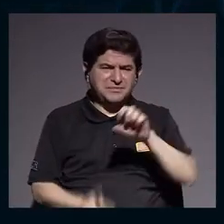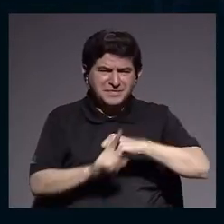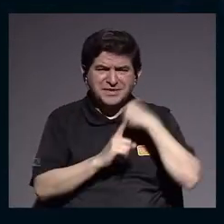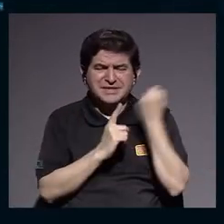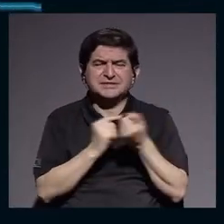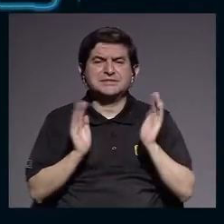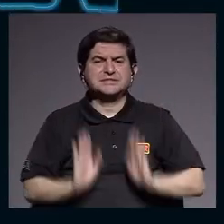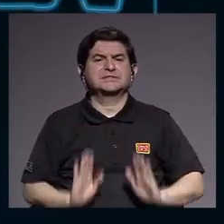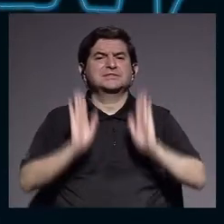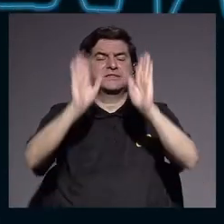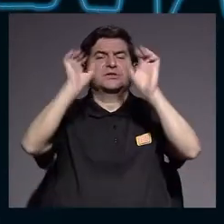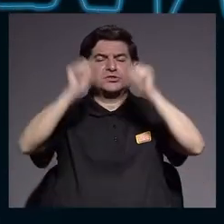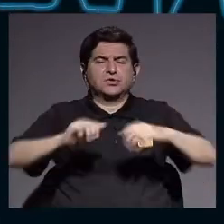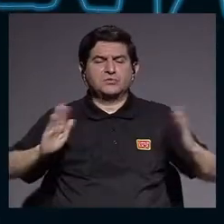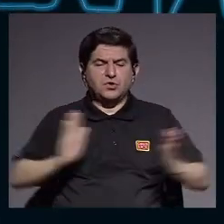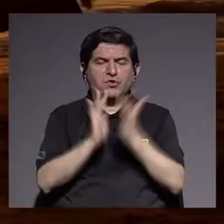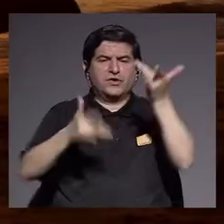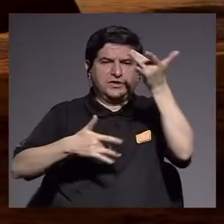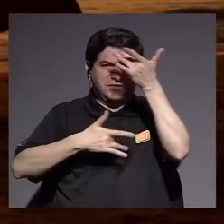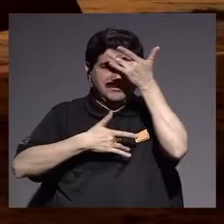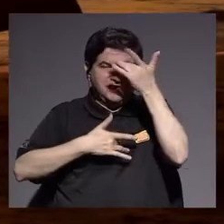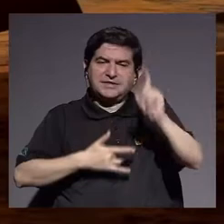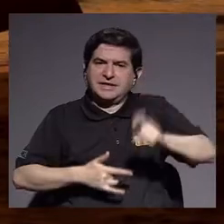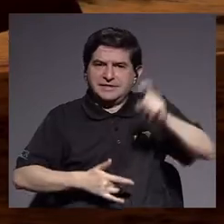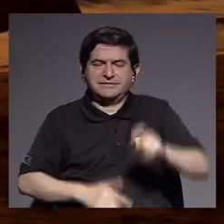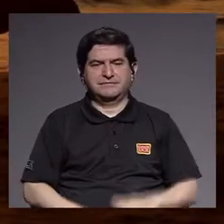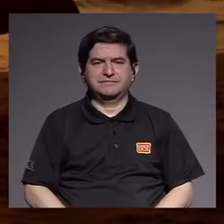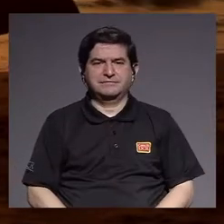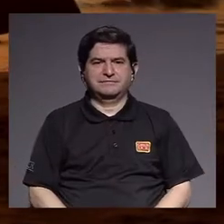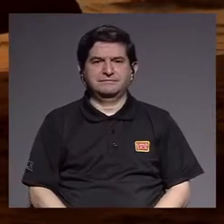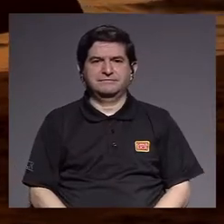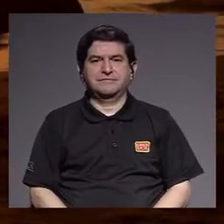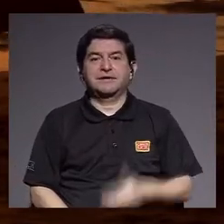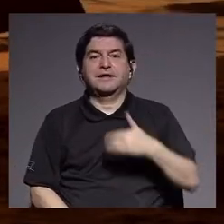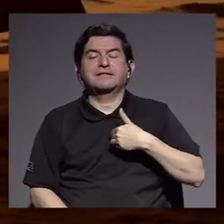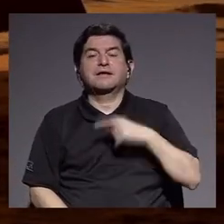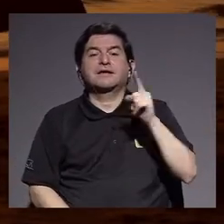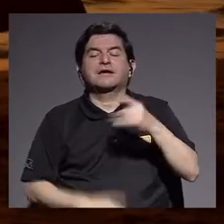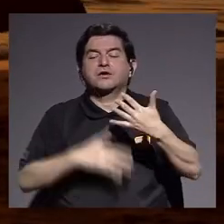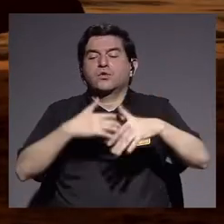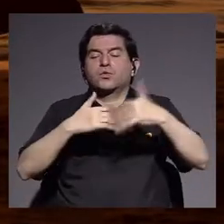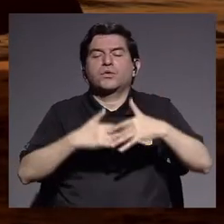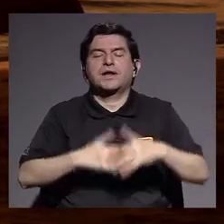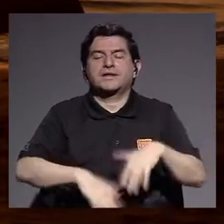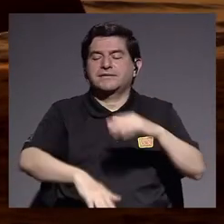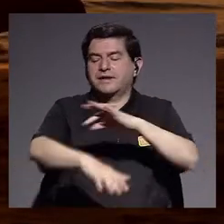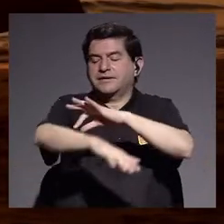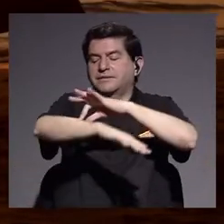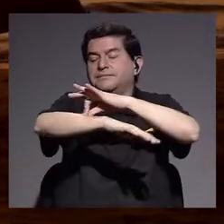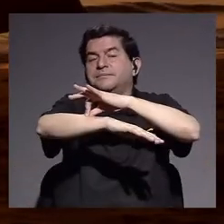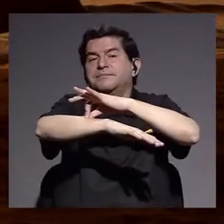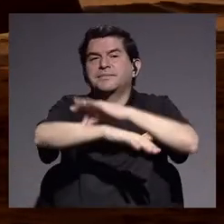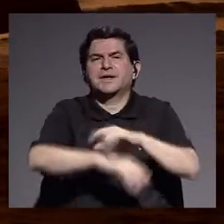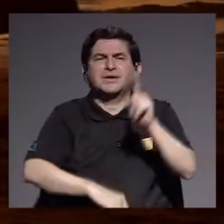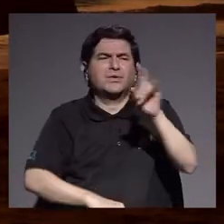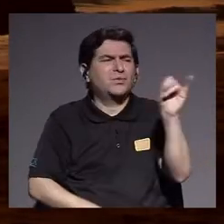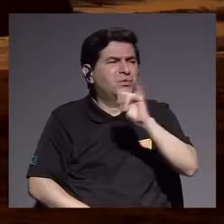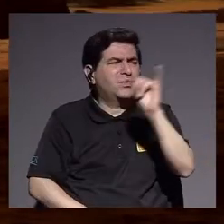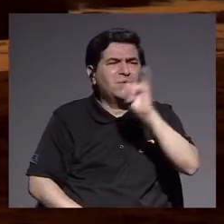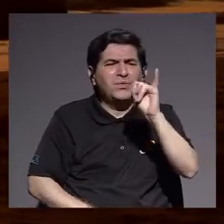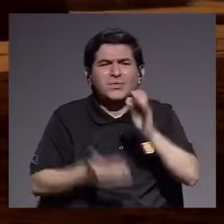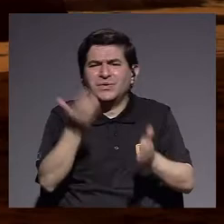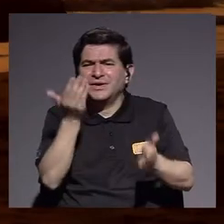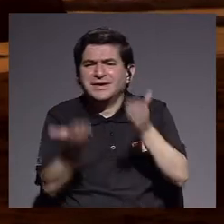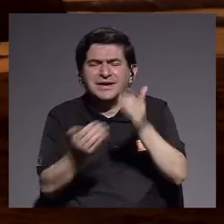estar en una condición excelente para poder enfrentar alguna enfermedad por ejemplo cuando tenemos alguna herida a nivel de piel y si nos hace